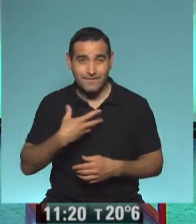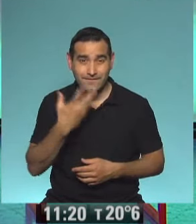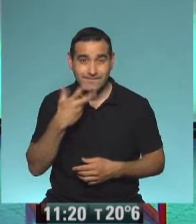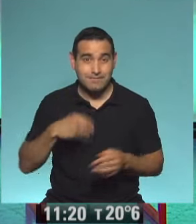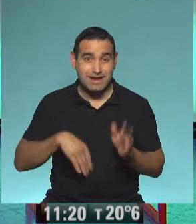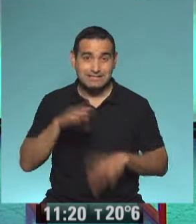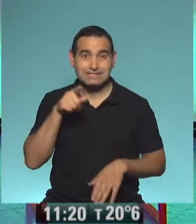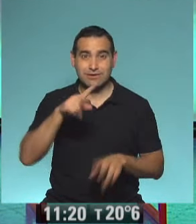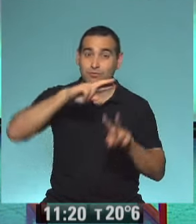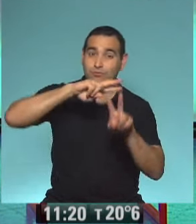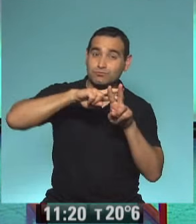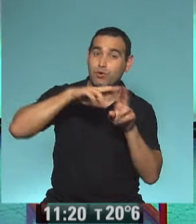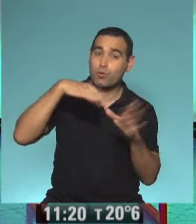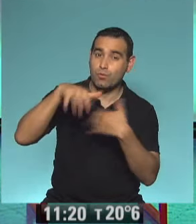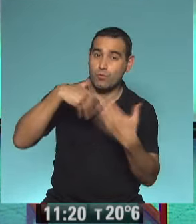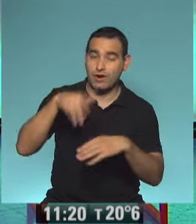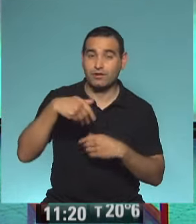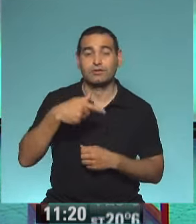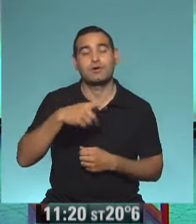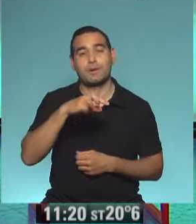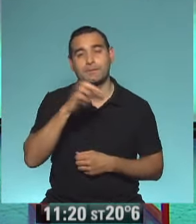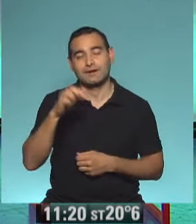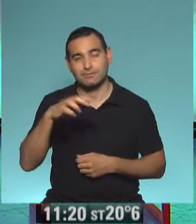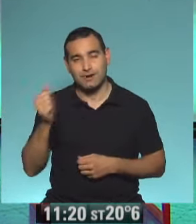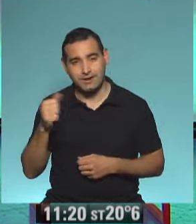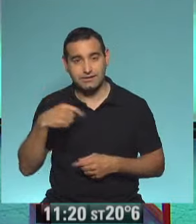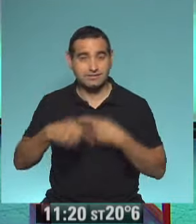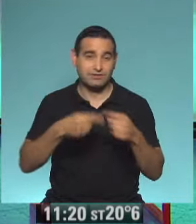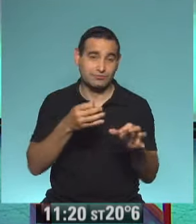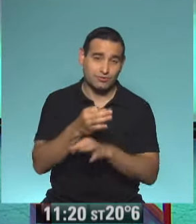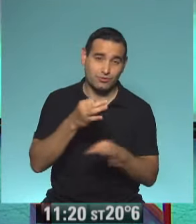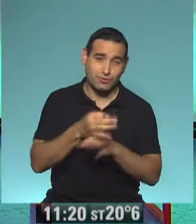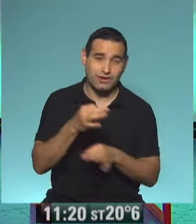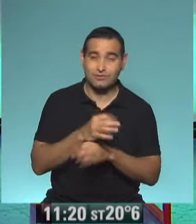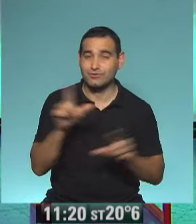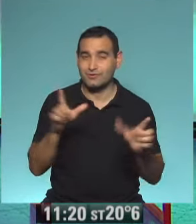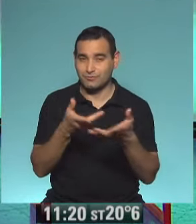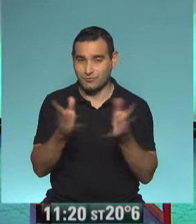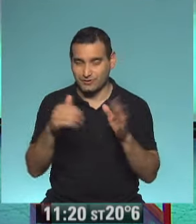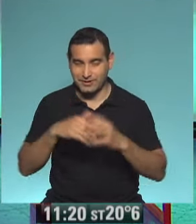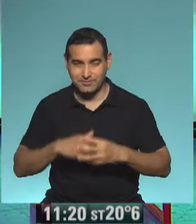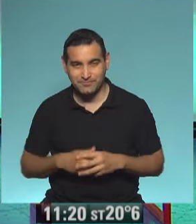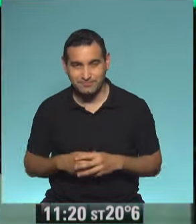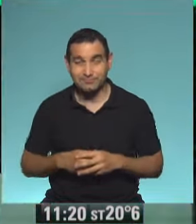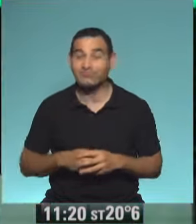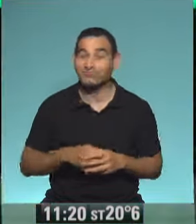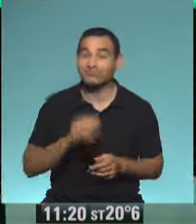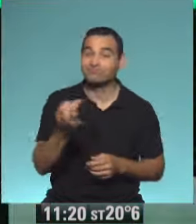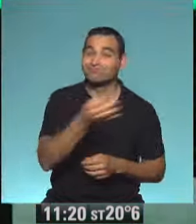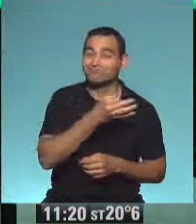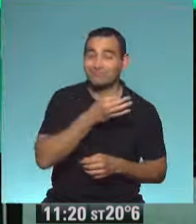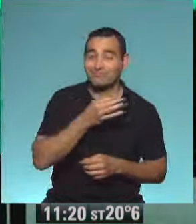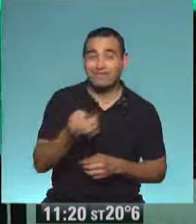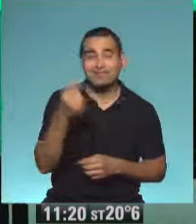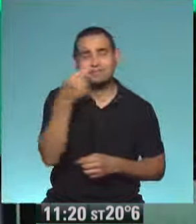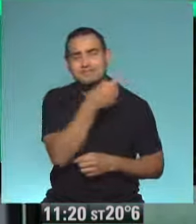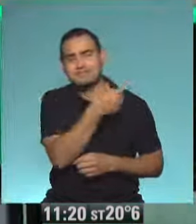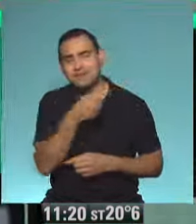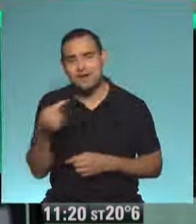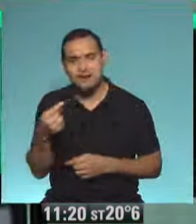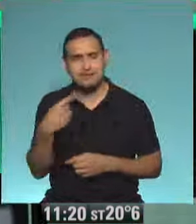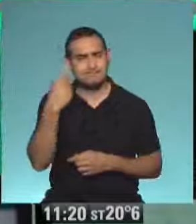hashtag juegos, etiquetando @canalpacapaca, @seguimoseducando, @tv_pública. Exactamente, y toda la semana nos